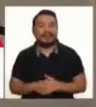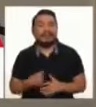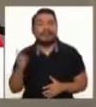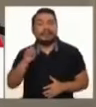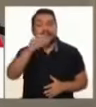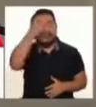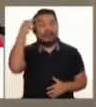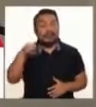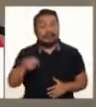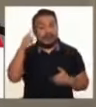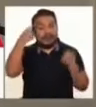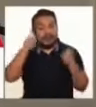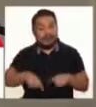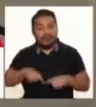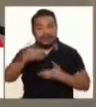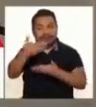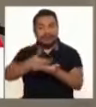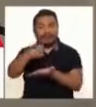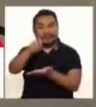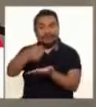ese acuerdo